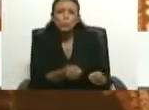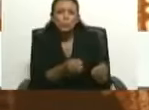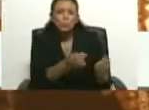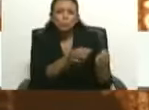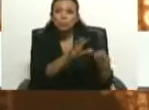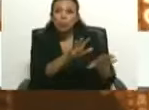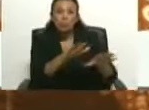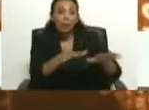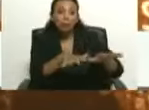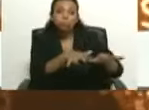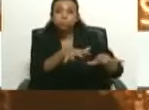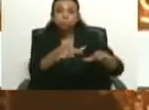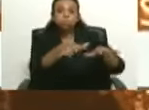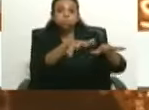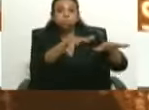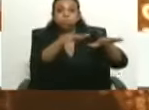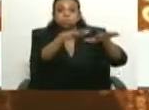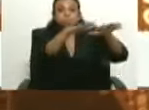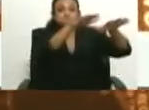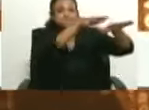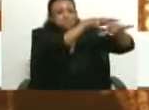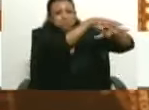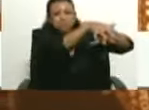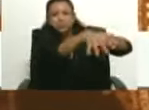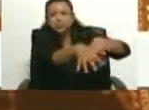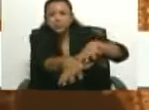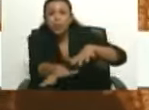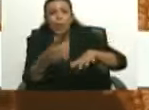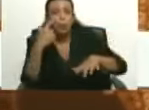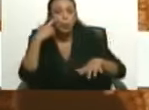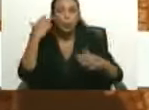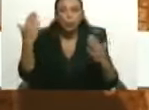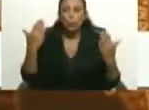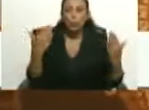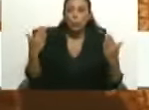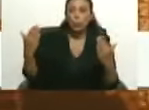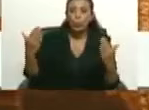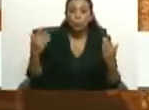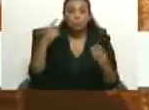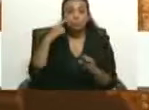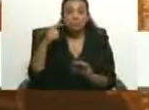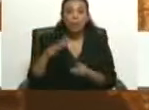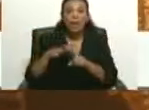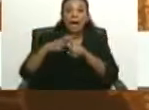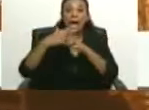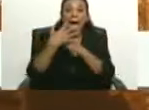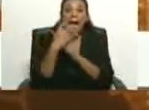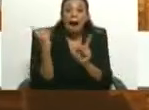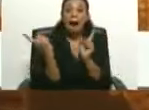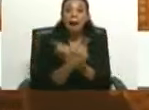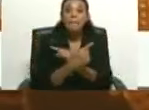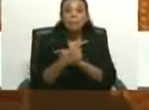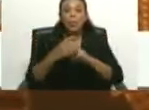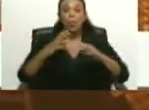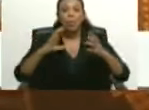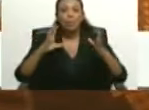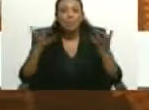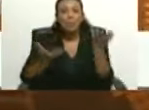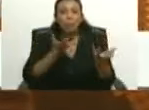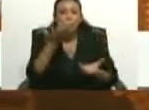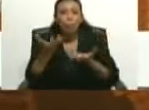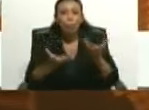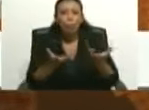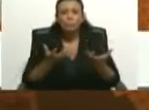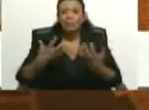su nivel de caudal. Entonces tenemos que ponernos frente a esta realidad con conciencia, determinación, avanzar